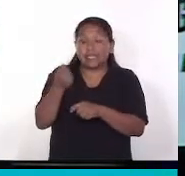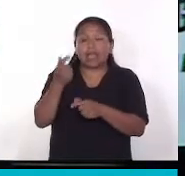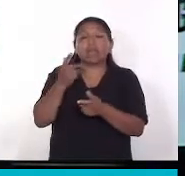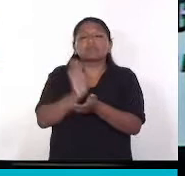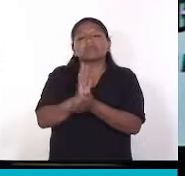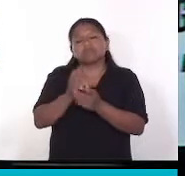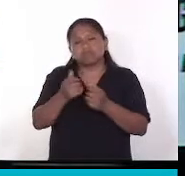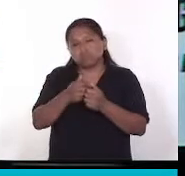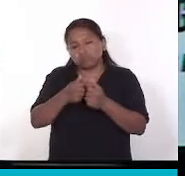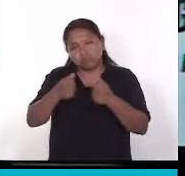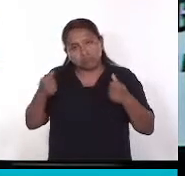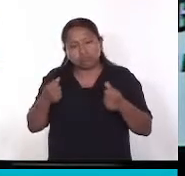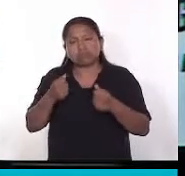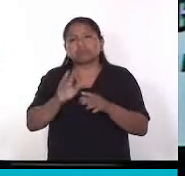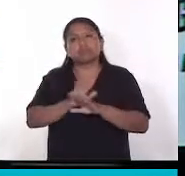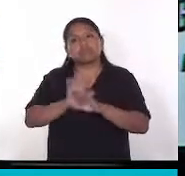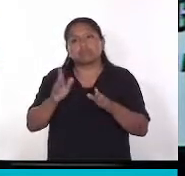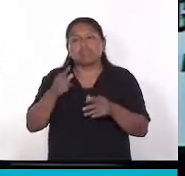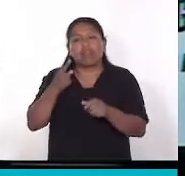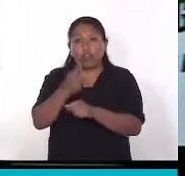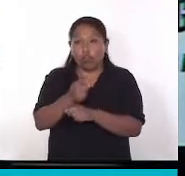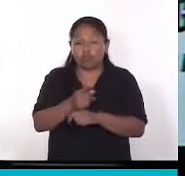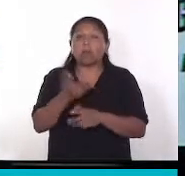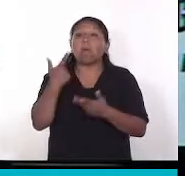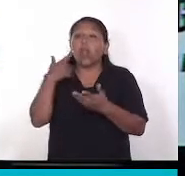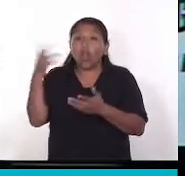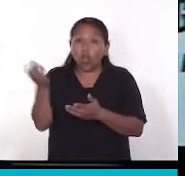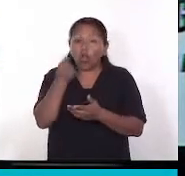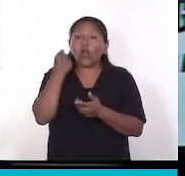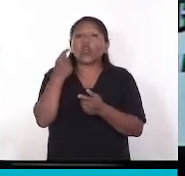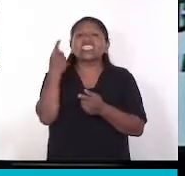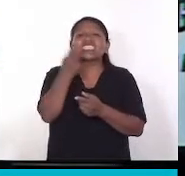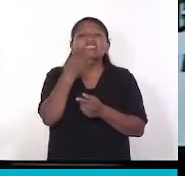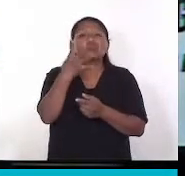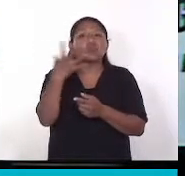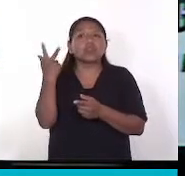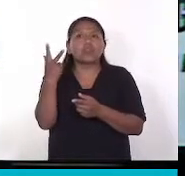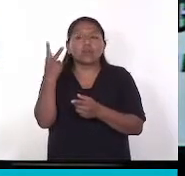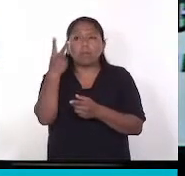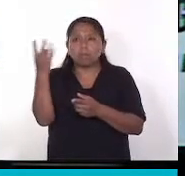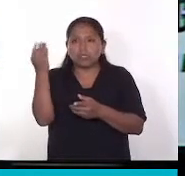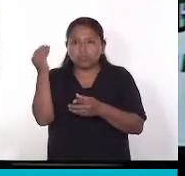la defensa de estos despedidos. Logró la reincorporación de 152,